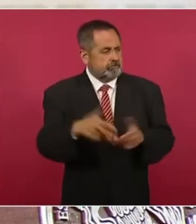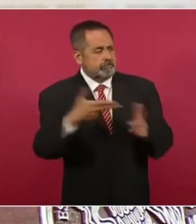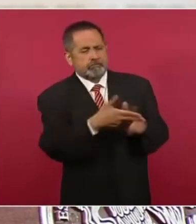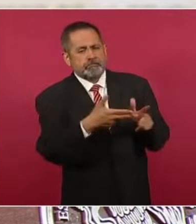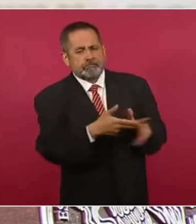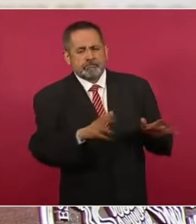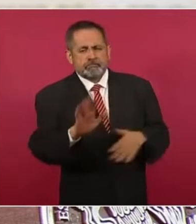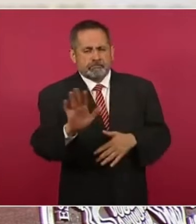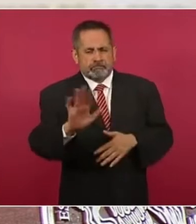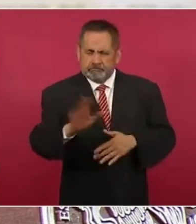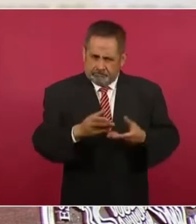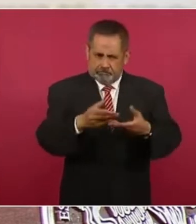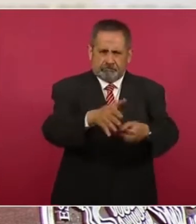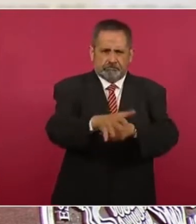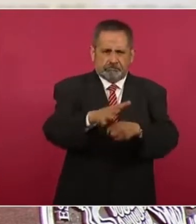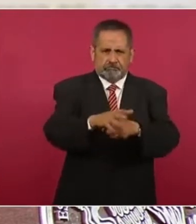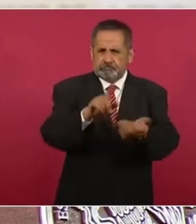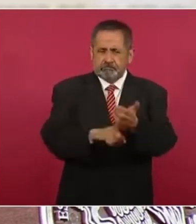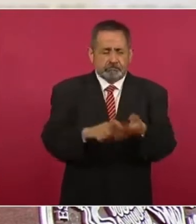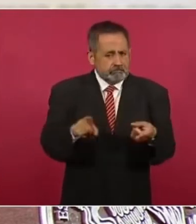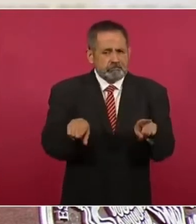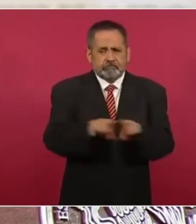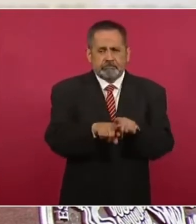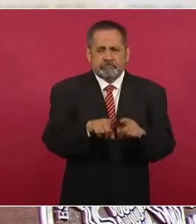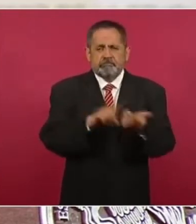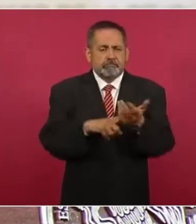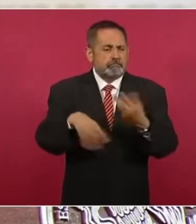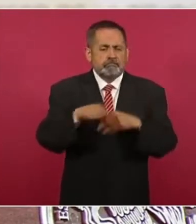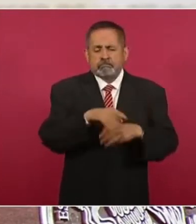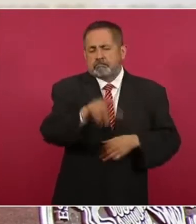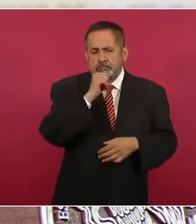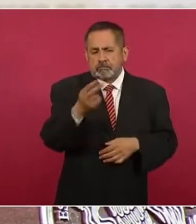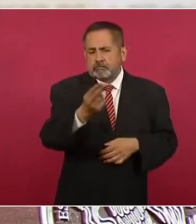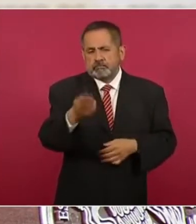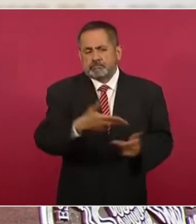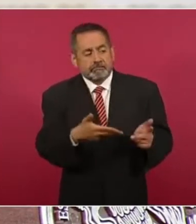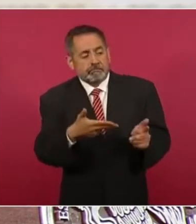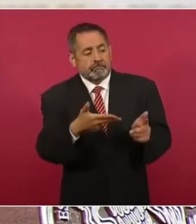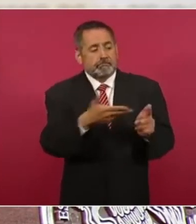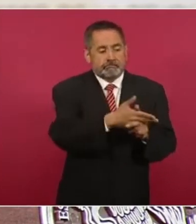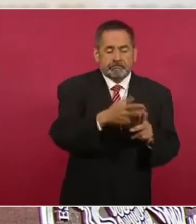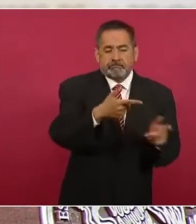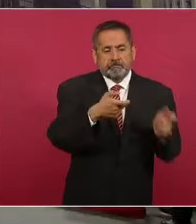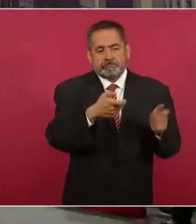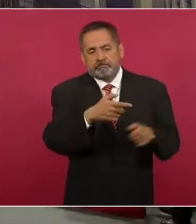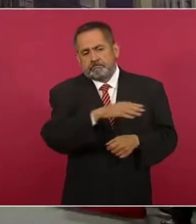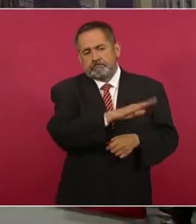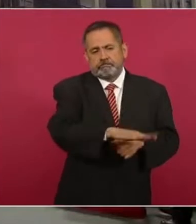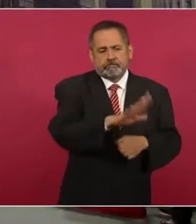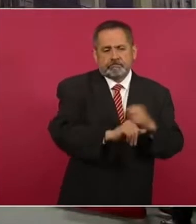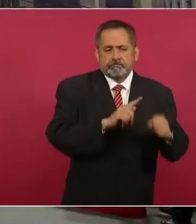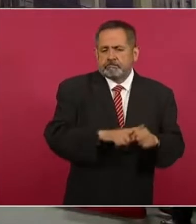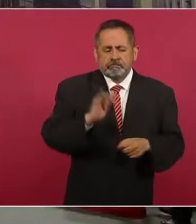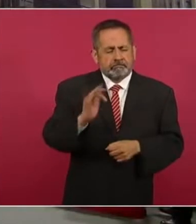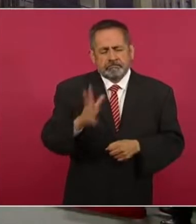para que tengan el mismo ingreso, pero sin la caza.